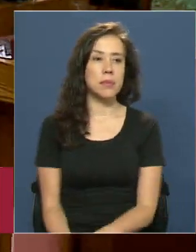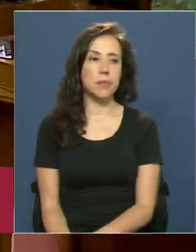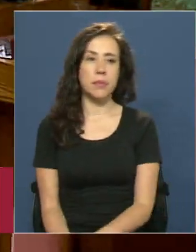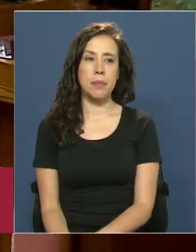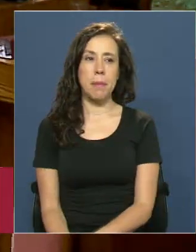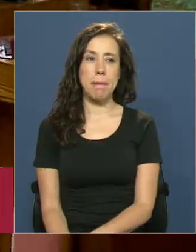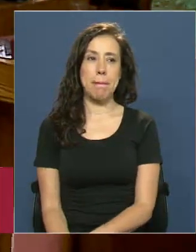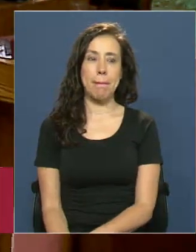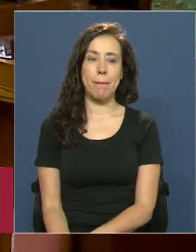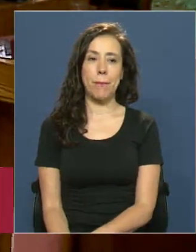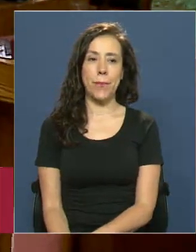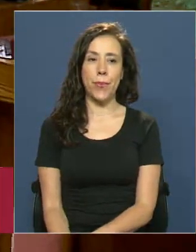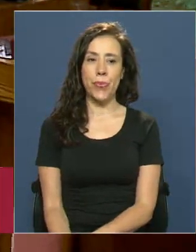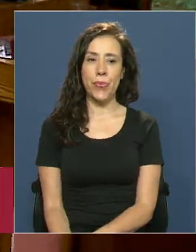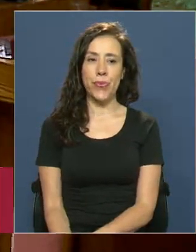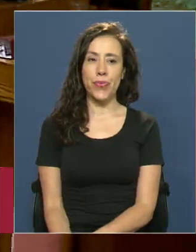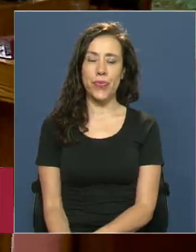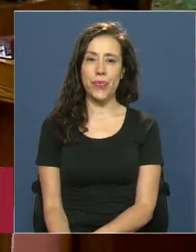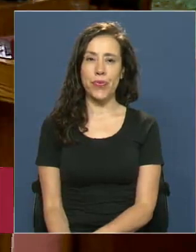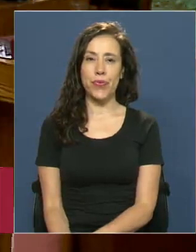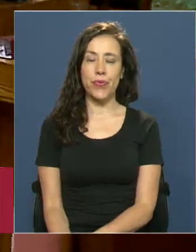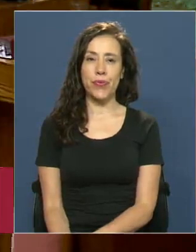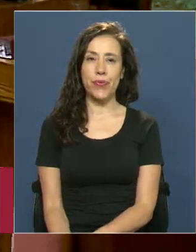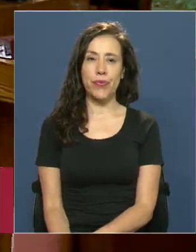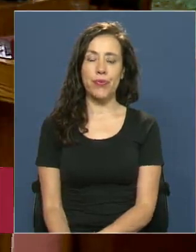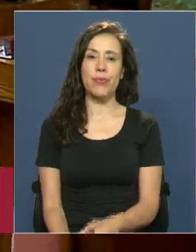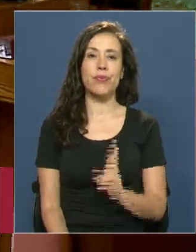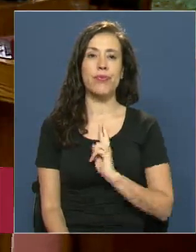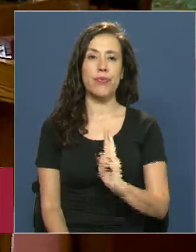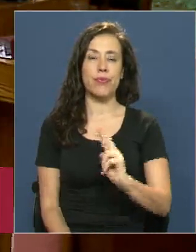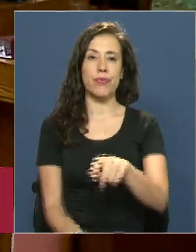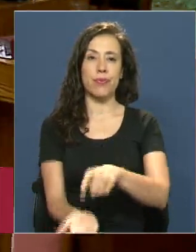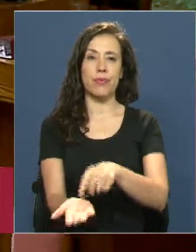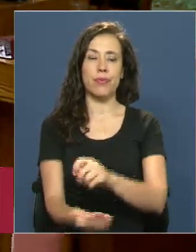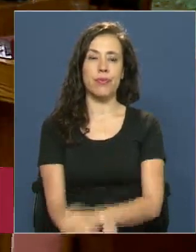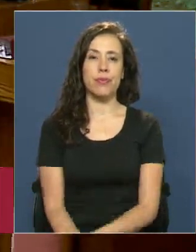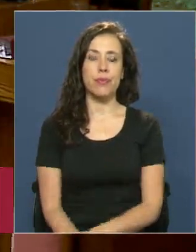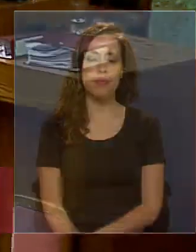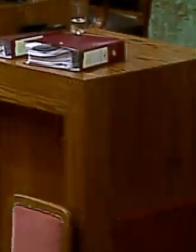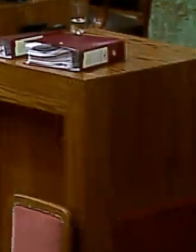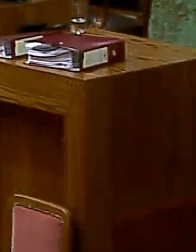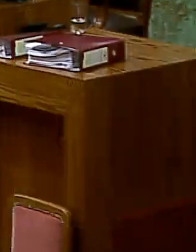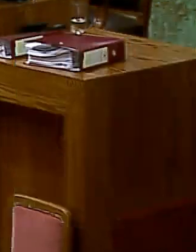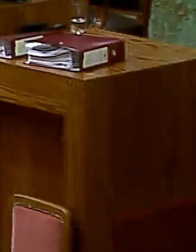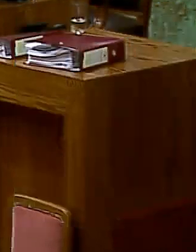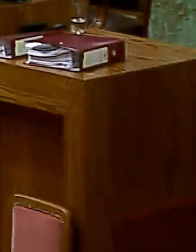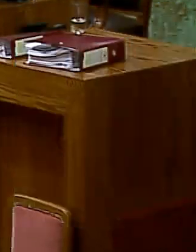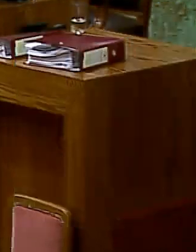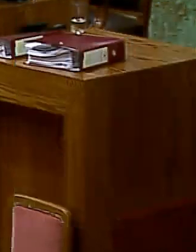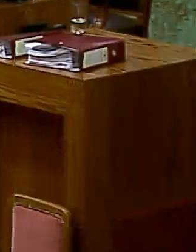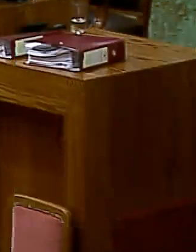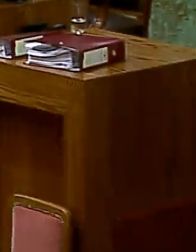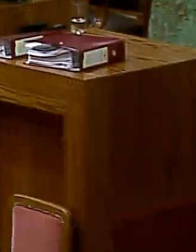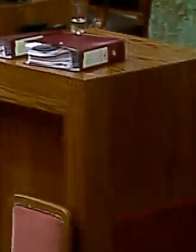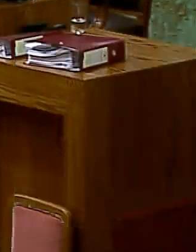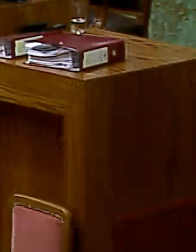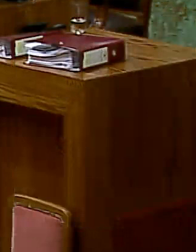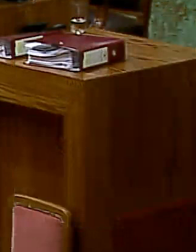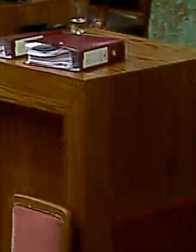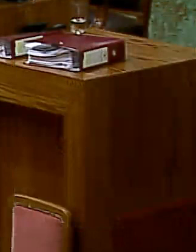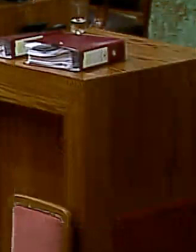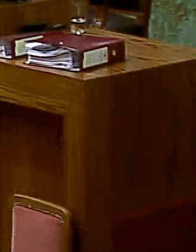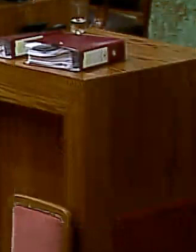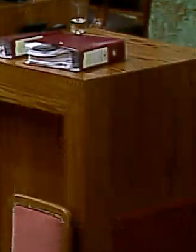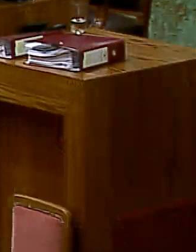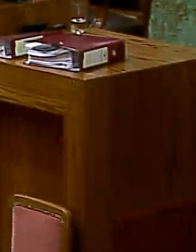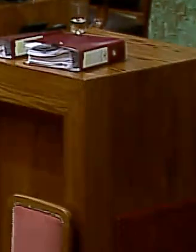Si la abstención la voy a eliminar, sí. Muy bien. Resultado de la votación. Voy a eliminar el voto mal marcado del diputado señor